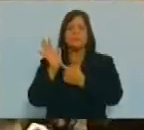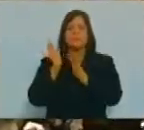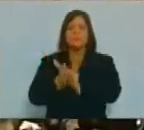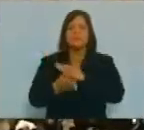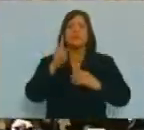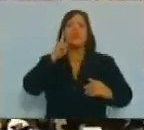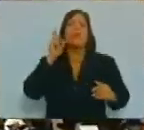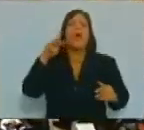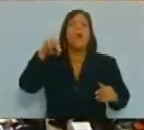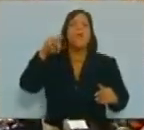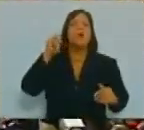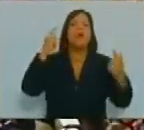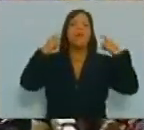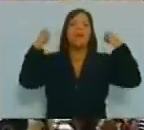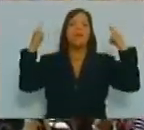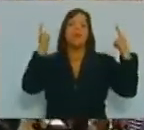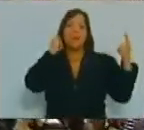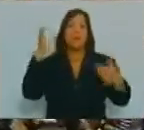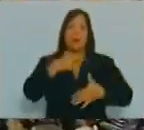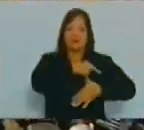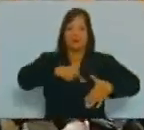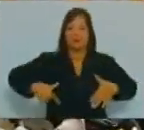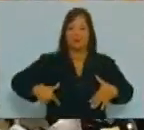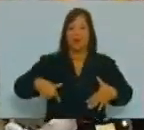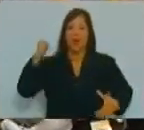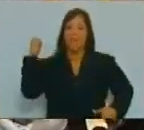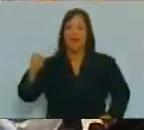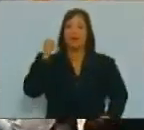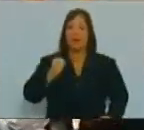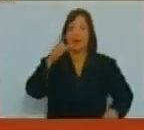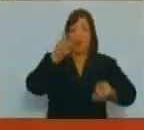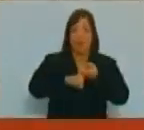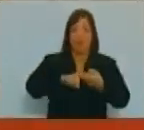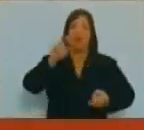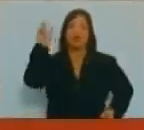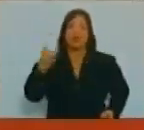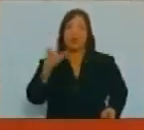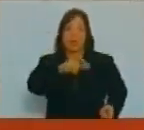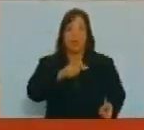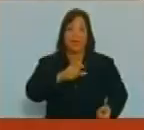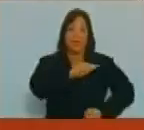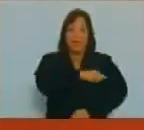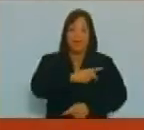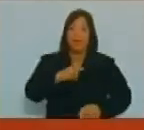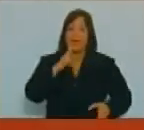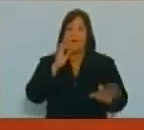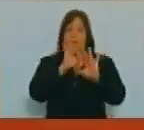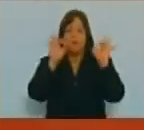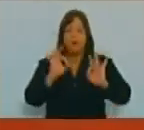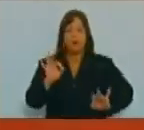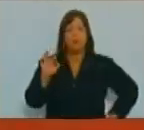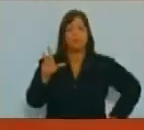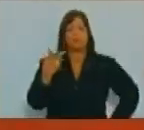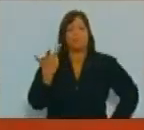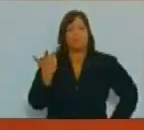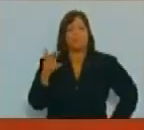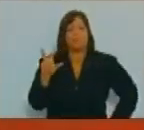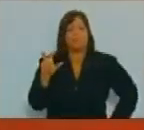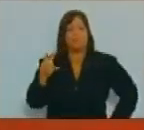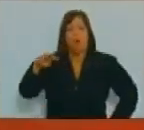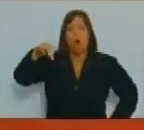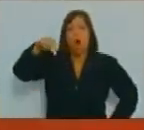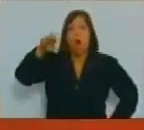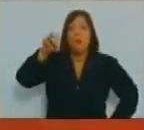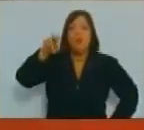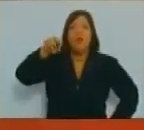mónica spears asesinada de una manera bueno como son